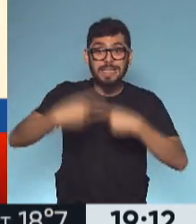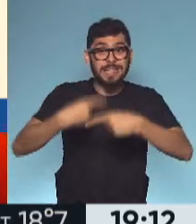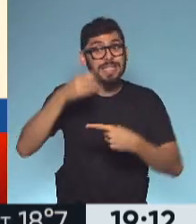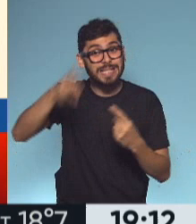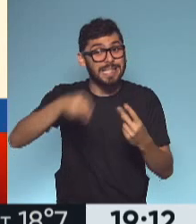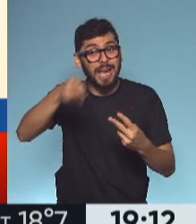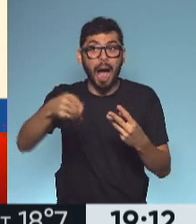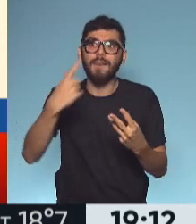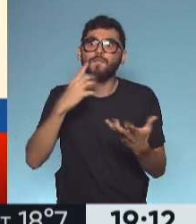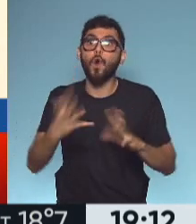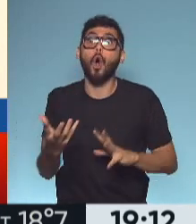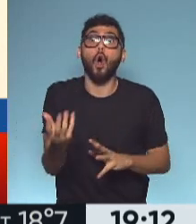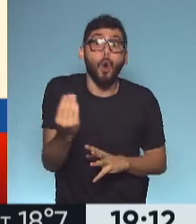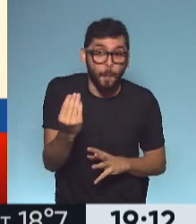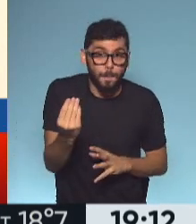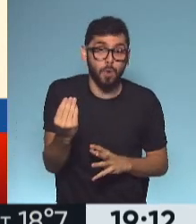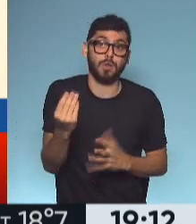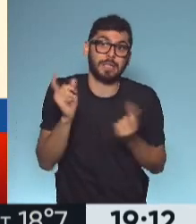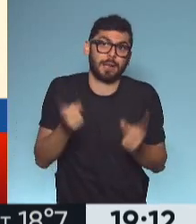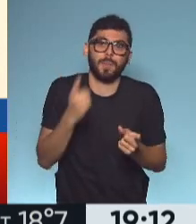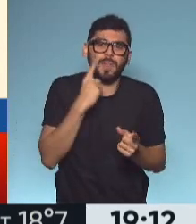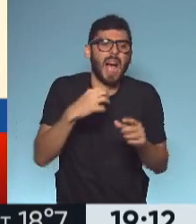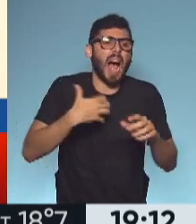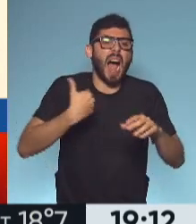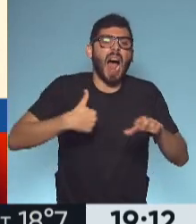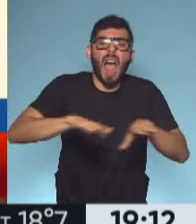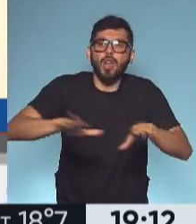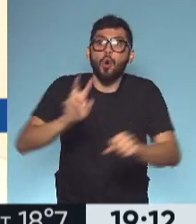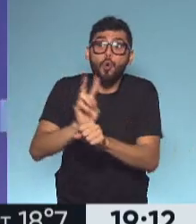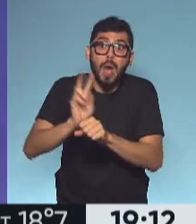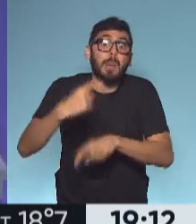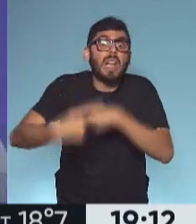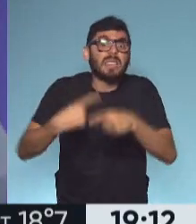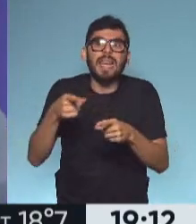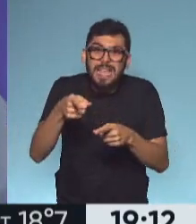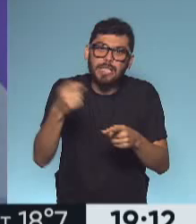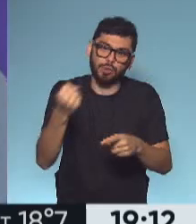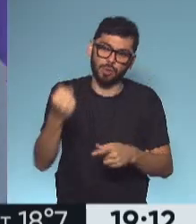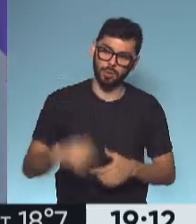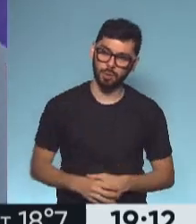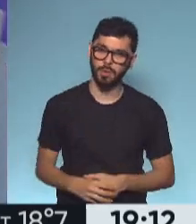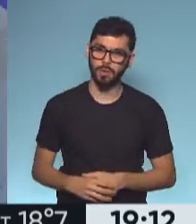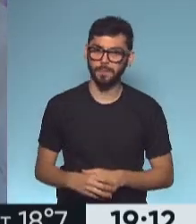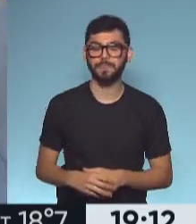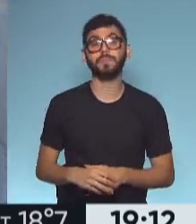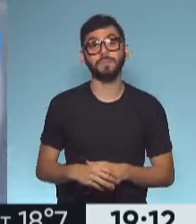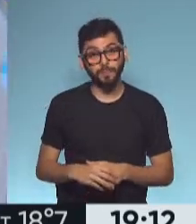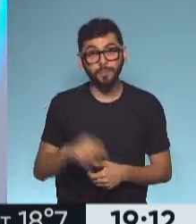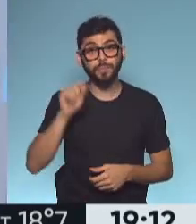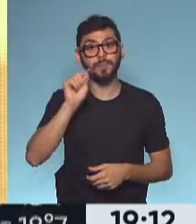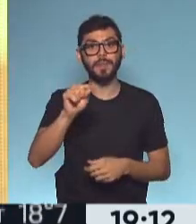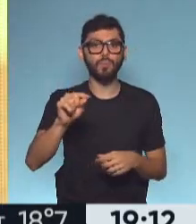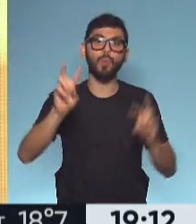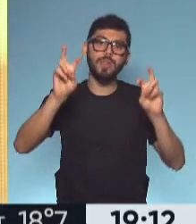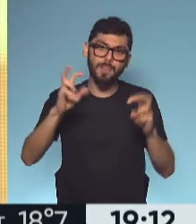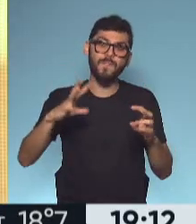presencialidad y podamos seguir cuidando a todos los argentinos en este momento tan duro. Bueno, ahí habría quizás un tema todavía a pulir,